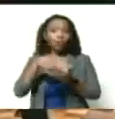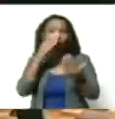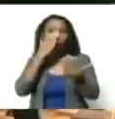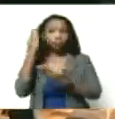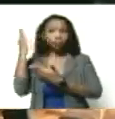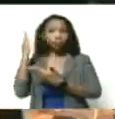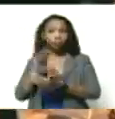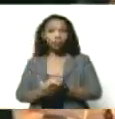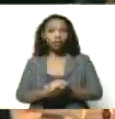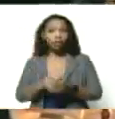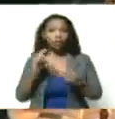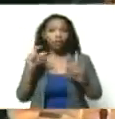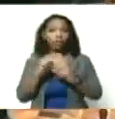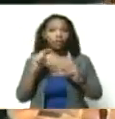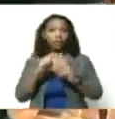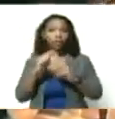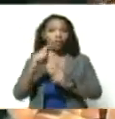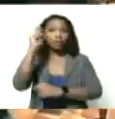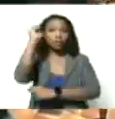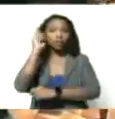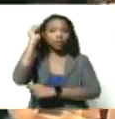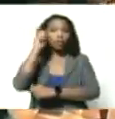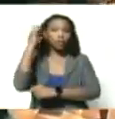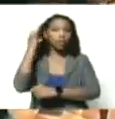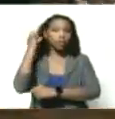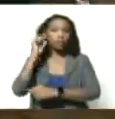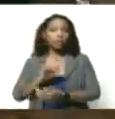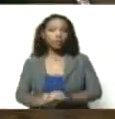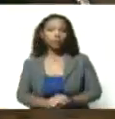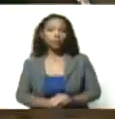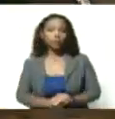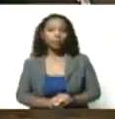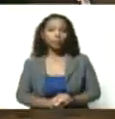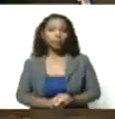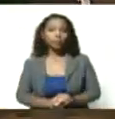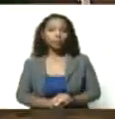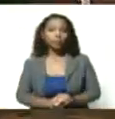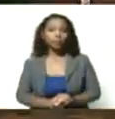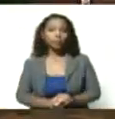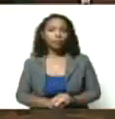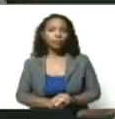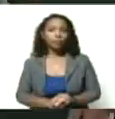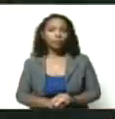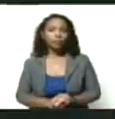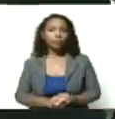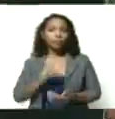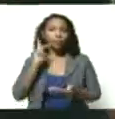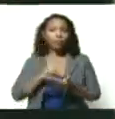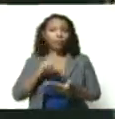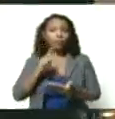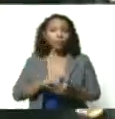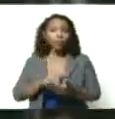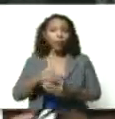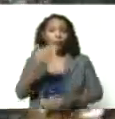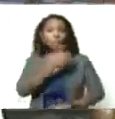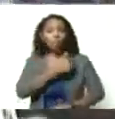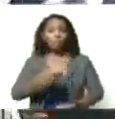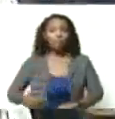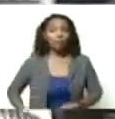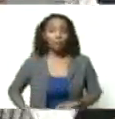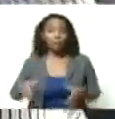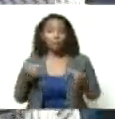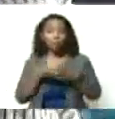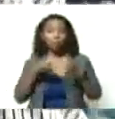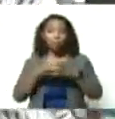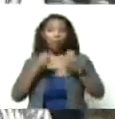Legislativo. Palabras de la diputada Victoria Mata. Están presentes el presidente de la